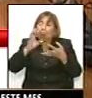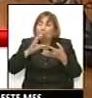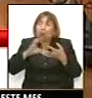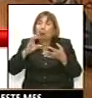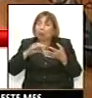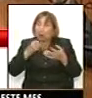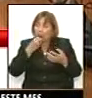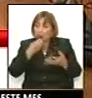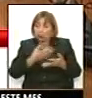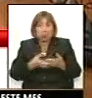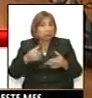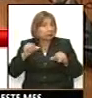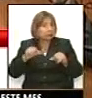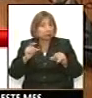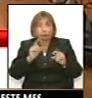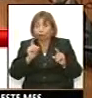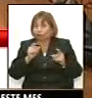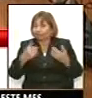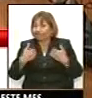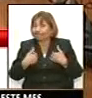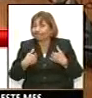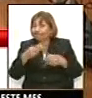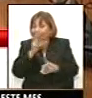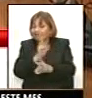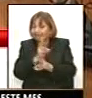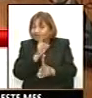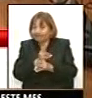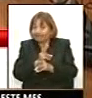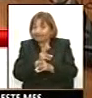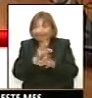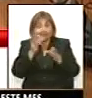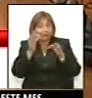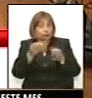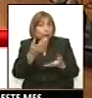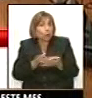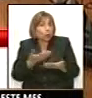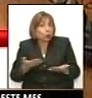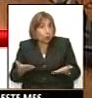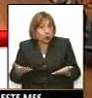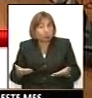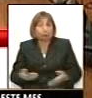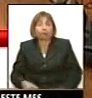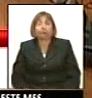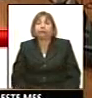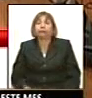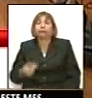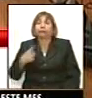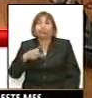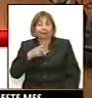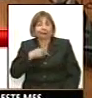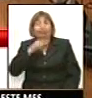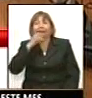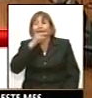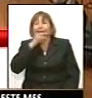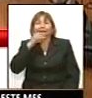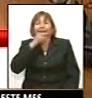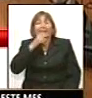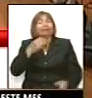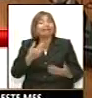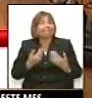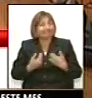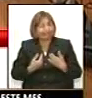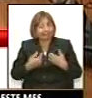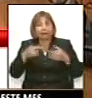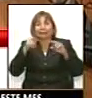si nosotros no tenemos el cuidado en delimitar, yo sé que en muchos casos, en nuestra condición de mujer presidenta,